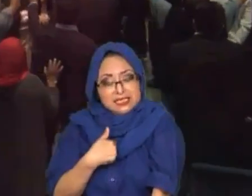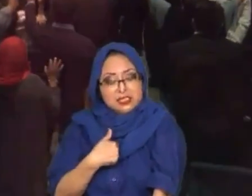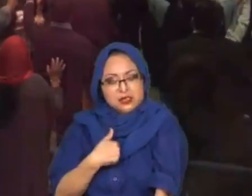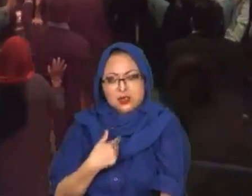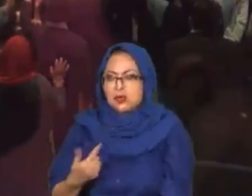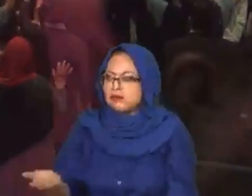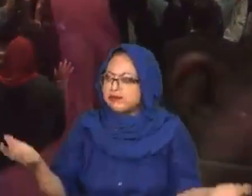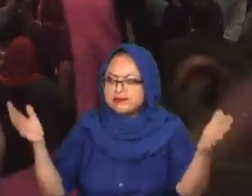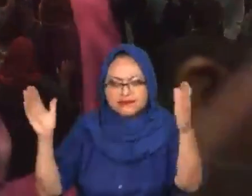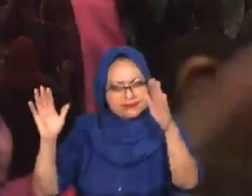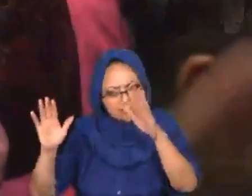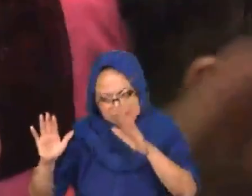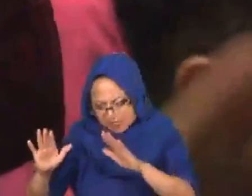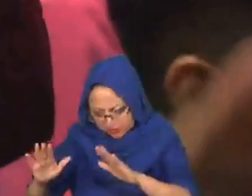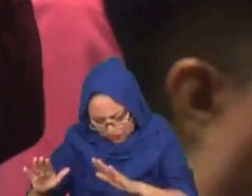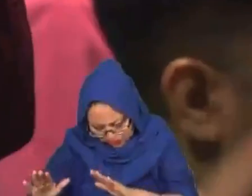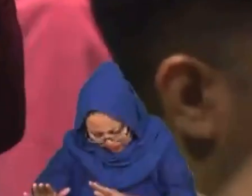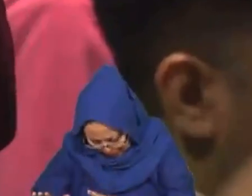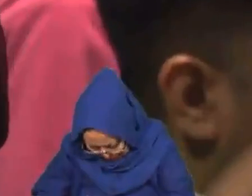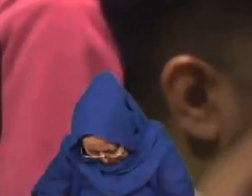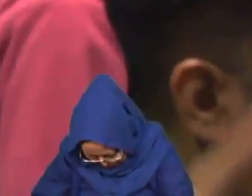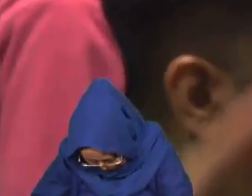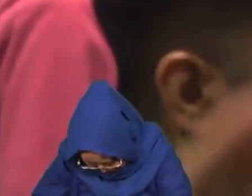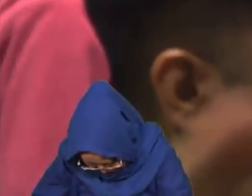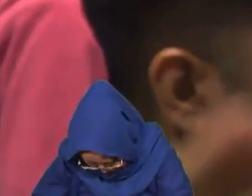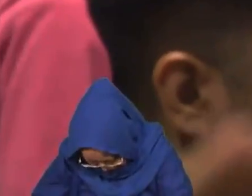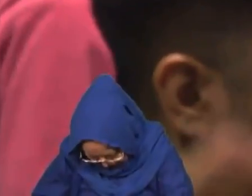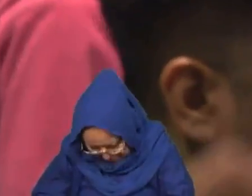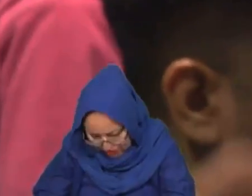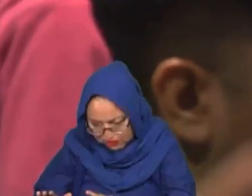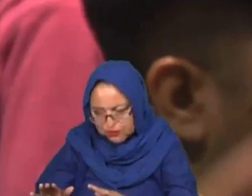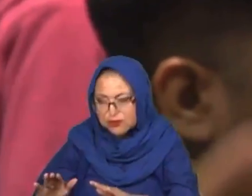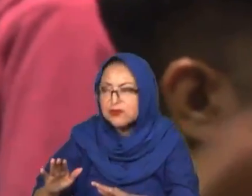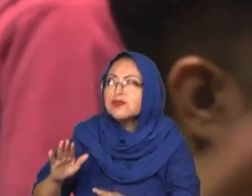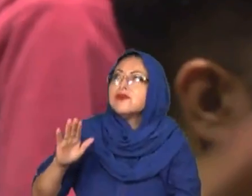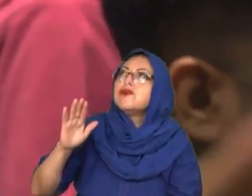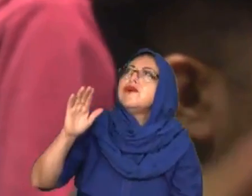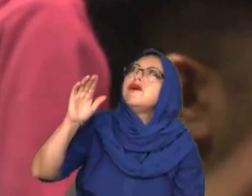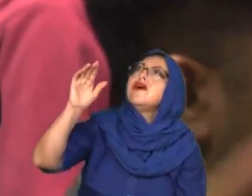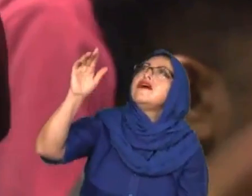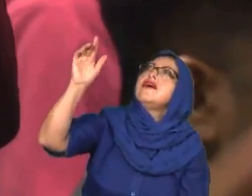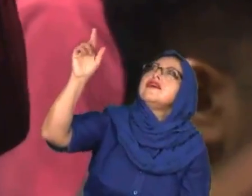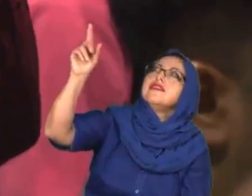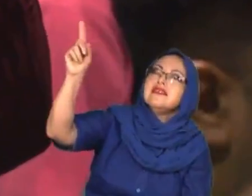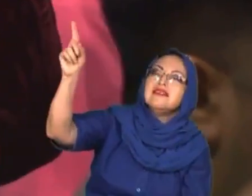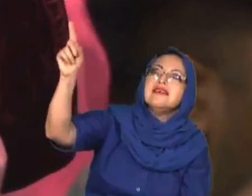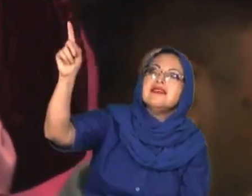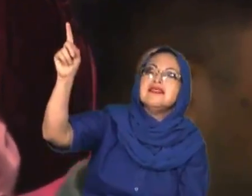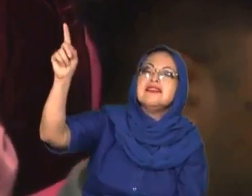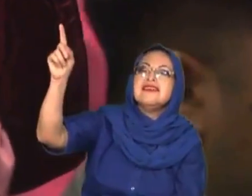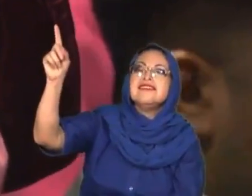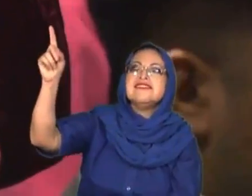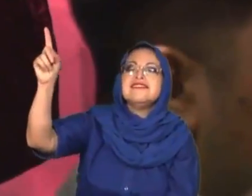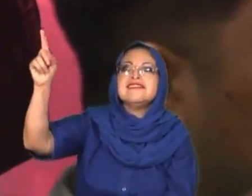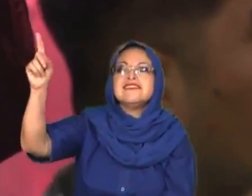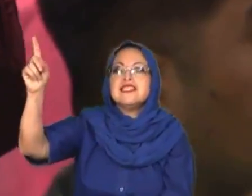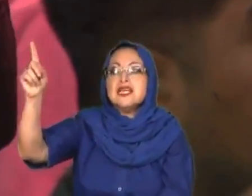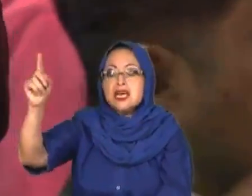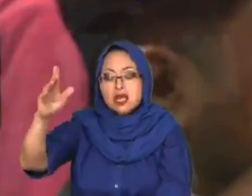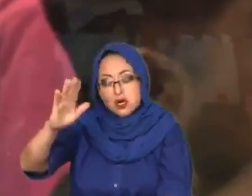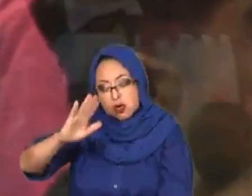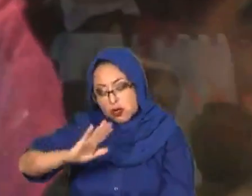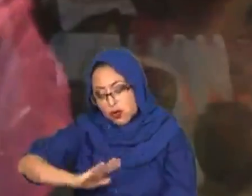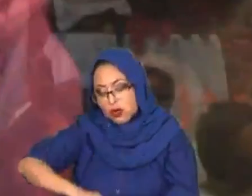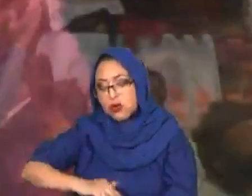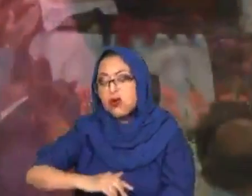hoy, mientras me acerco a tu trono.